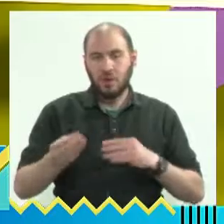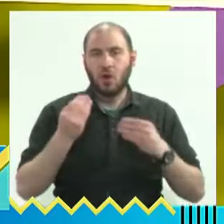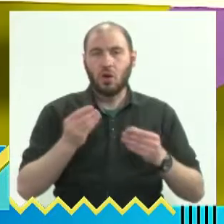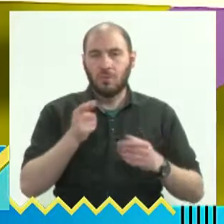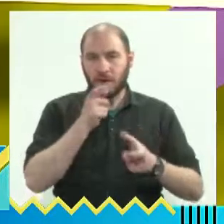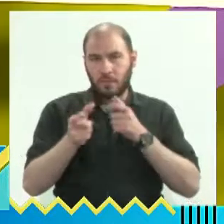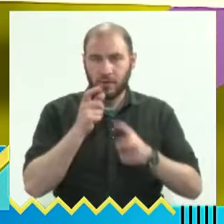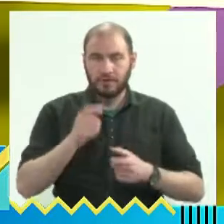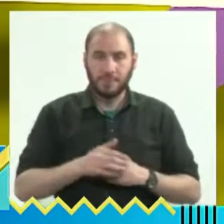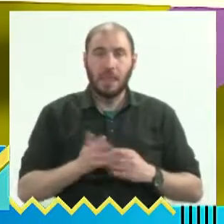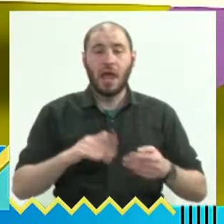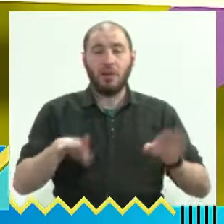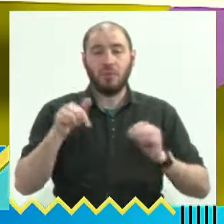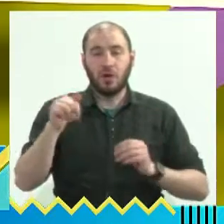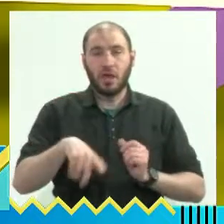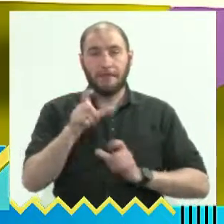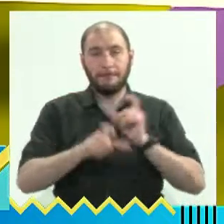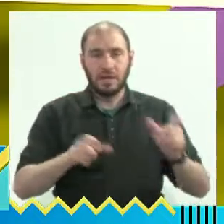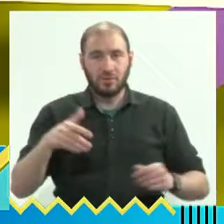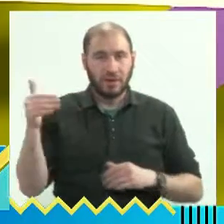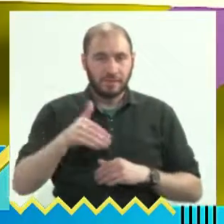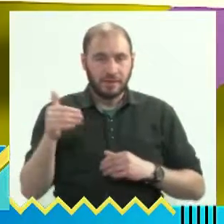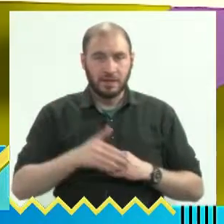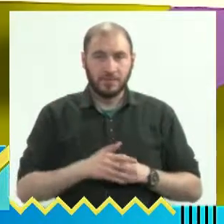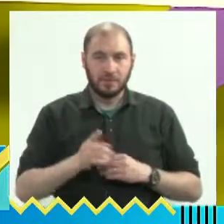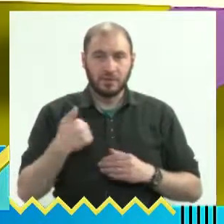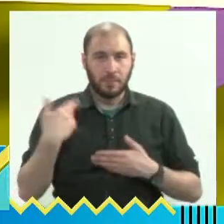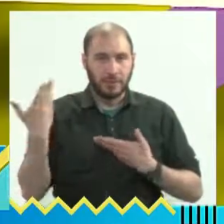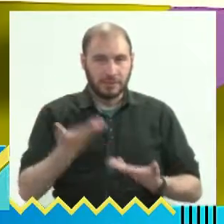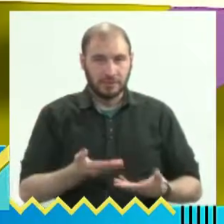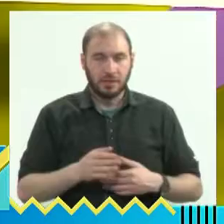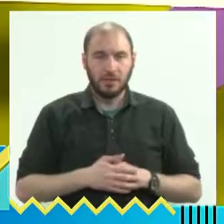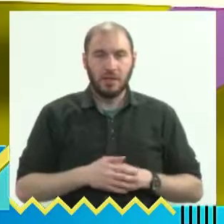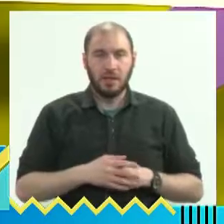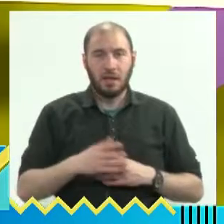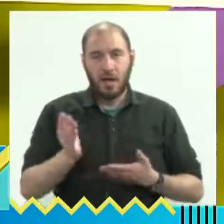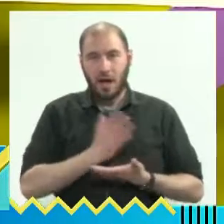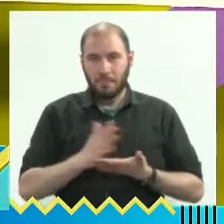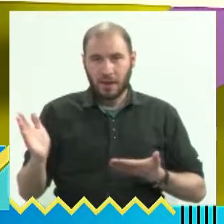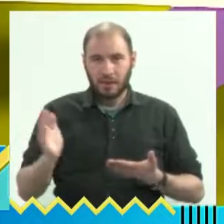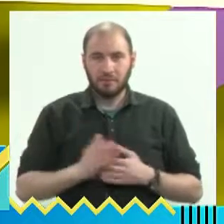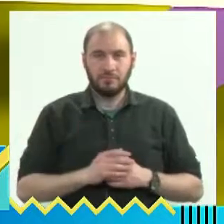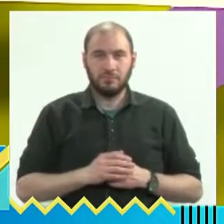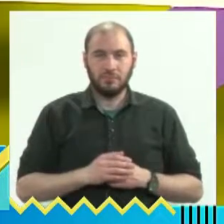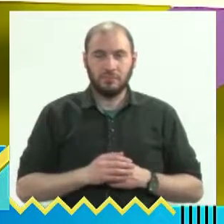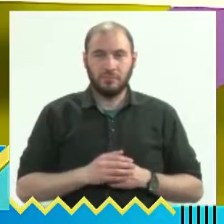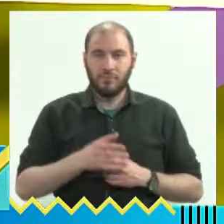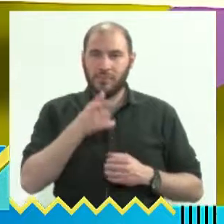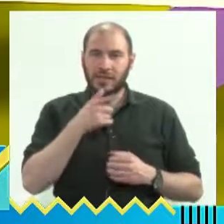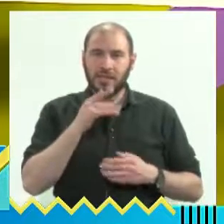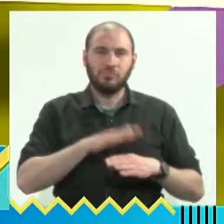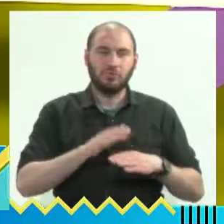dando respuestas. Y quizás hoy las personas que van a estar acompañándonos y que ya las voy a presentar, tienen aparte, sí, como esa